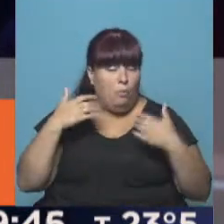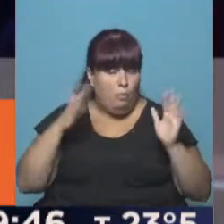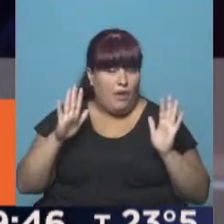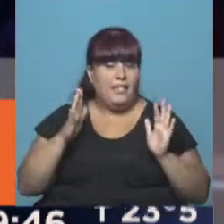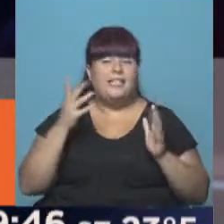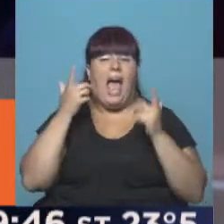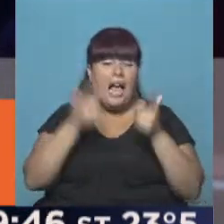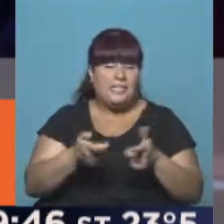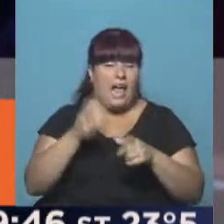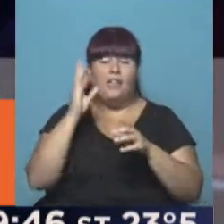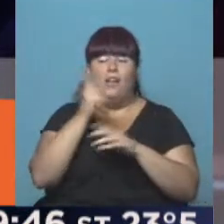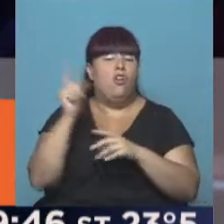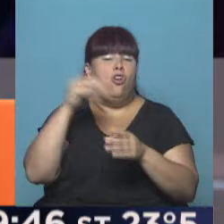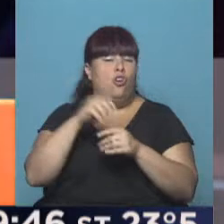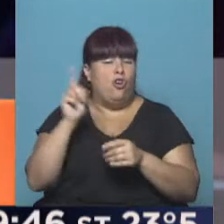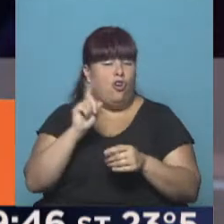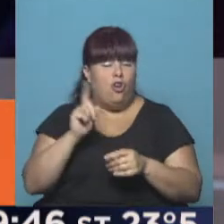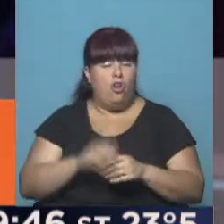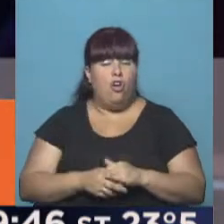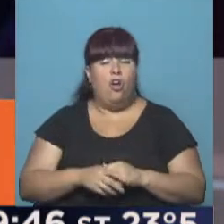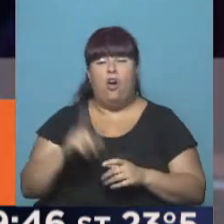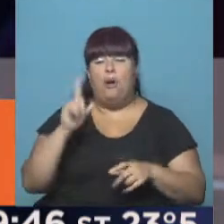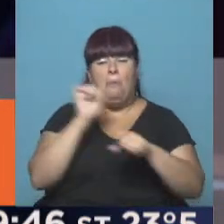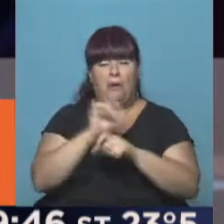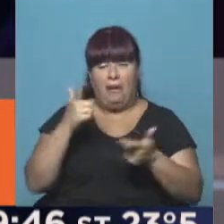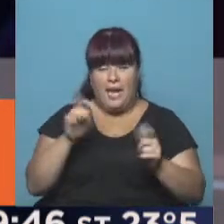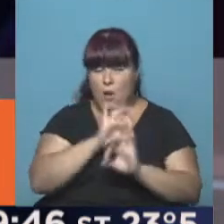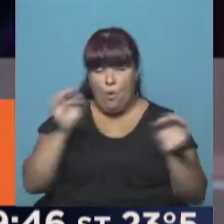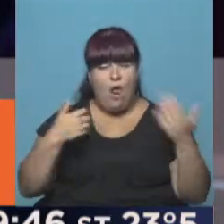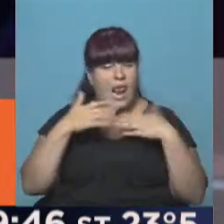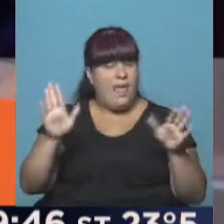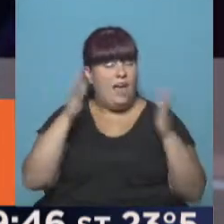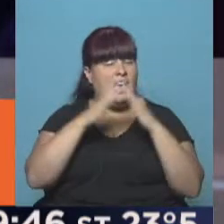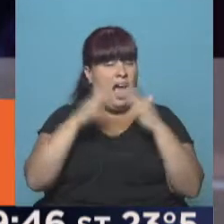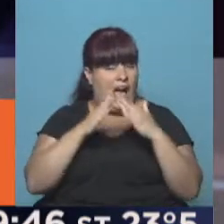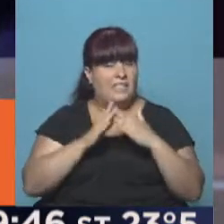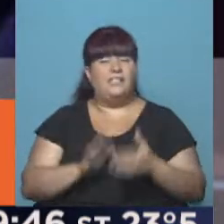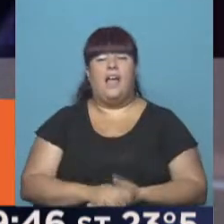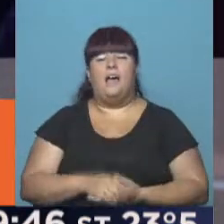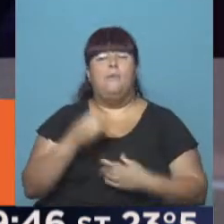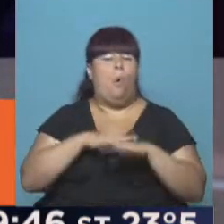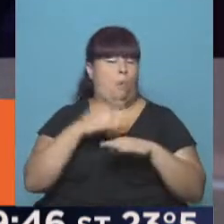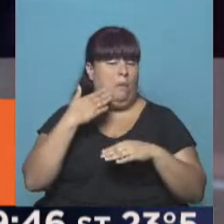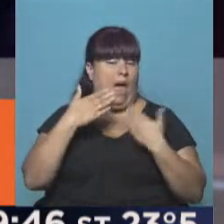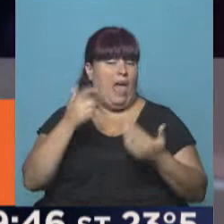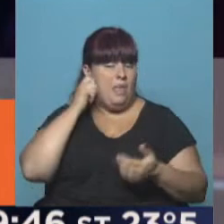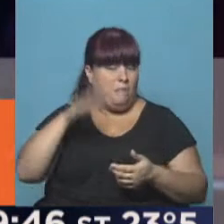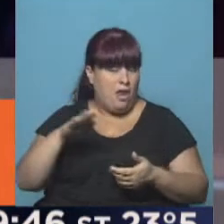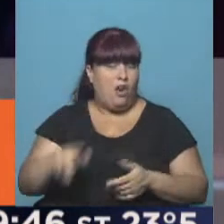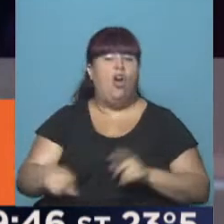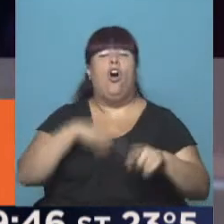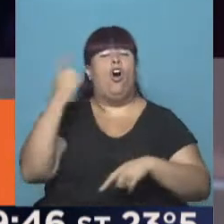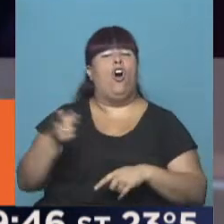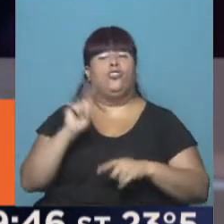hayan cometido delitos que no están privados de su libertad en ningún lado, están en su casa, producto de que son menores, y otros no